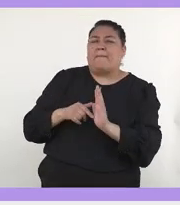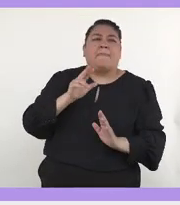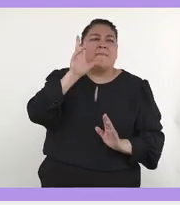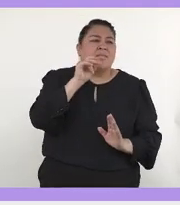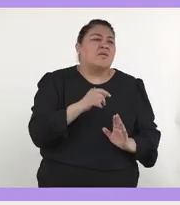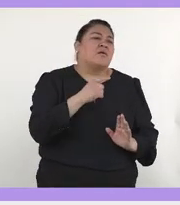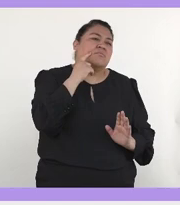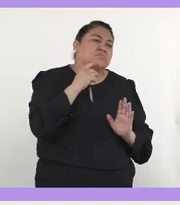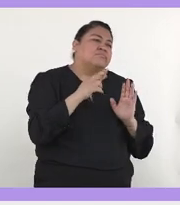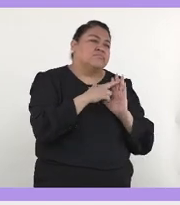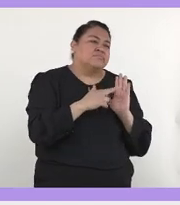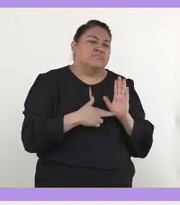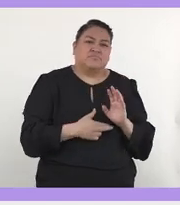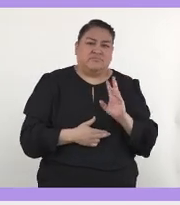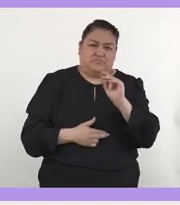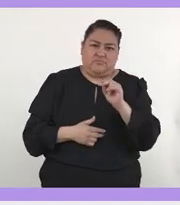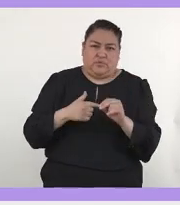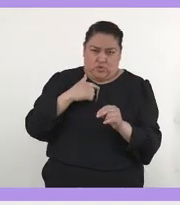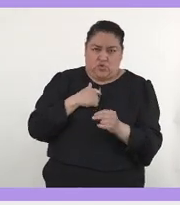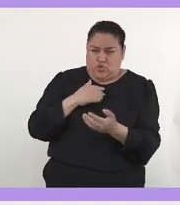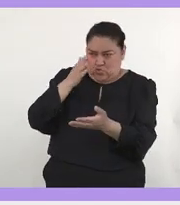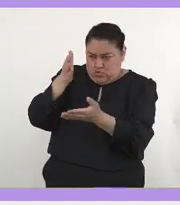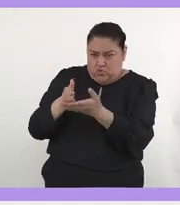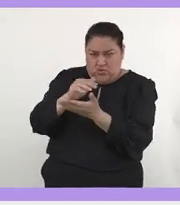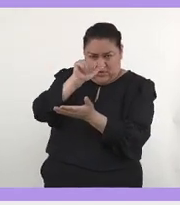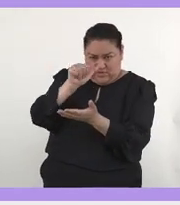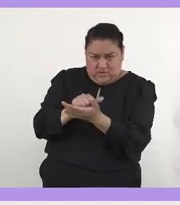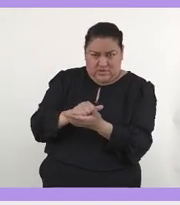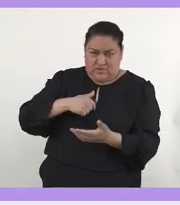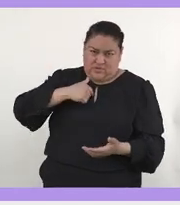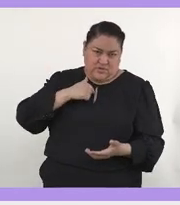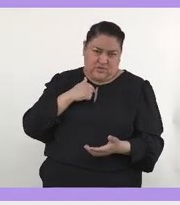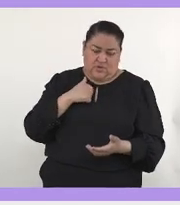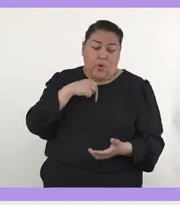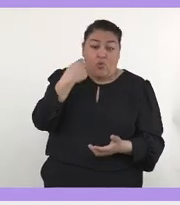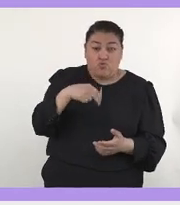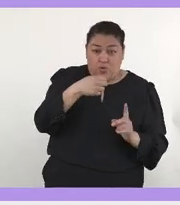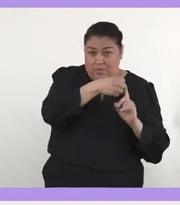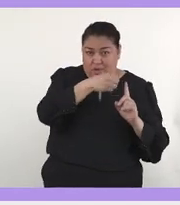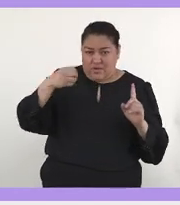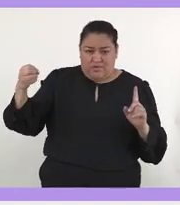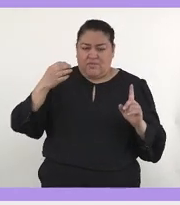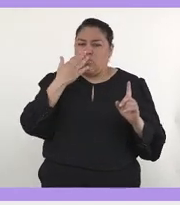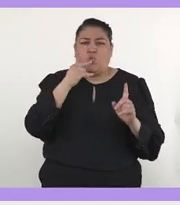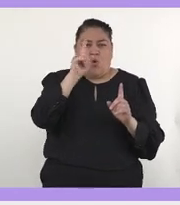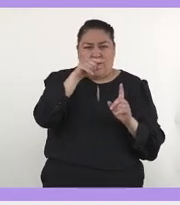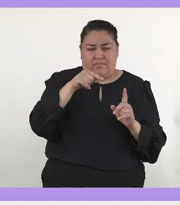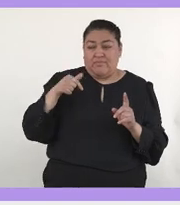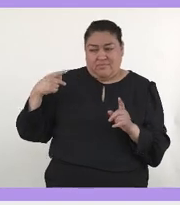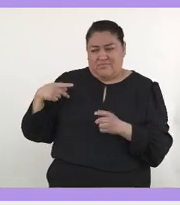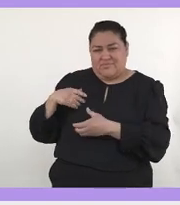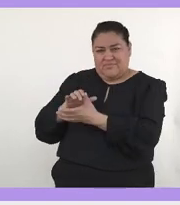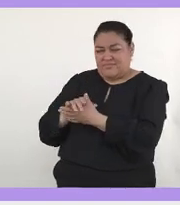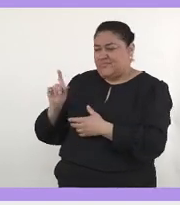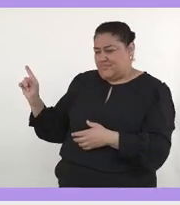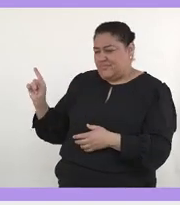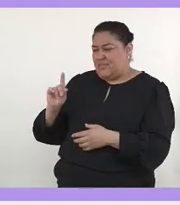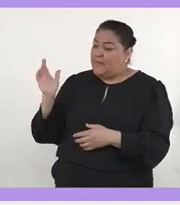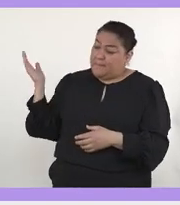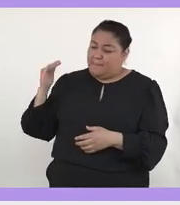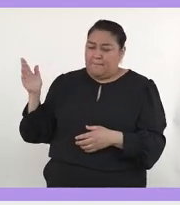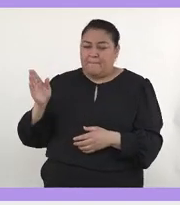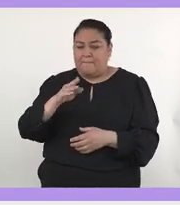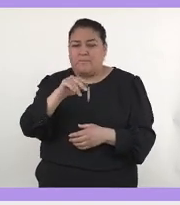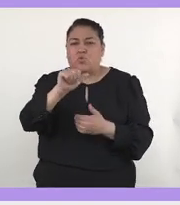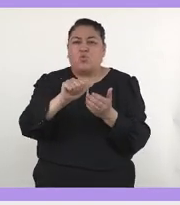la regla dice que no y sí porque yo fui al registro civil yo no tengo acentos tristemente en mi nombre entonces llevé a mi marido que él sí tiene un acento Y entonces le dije